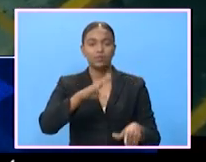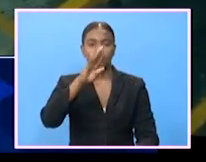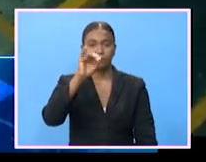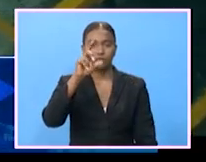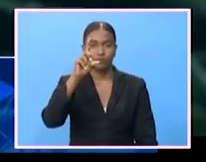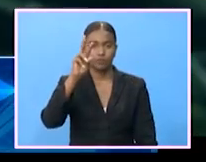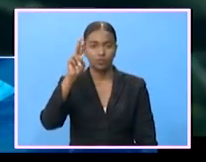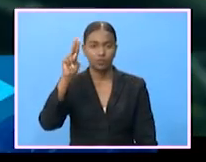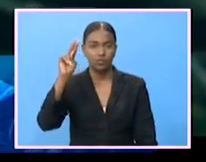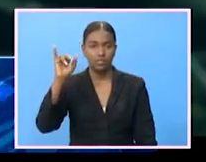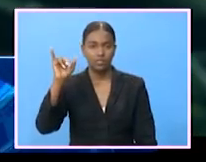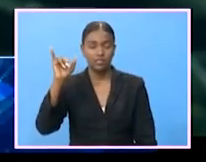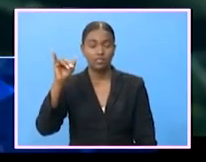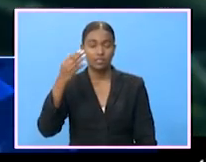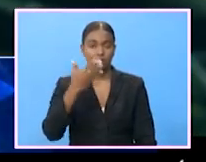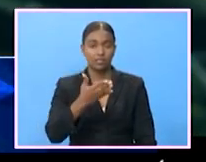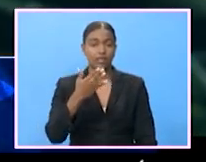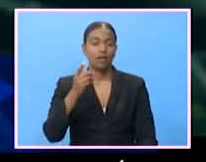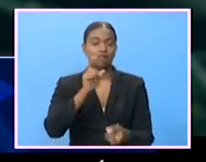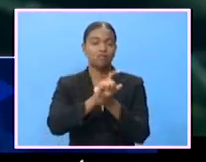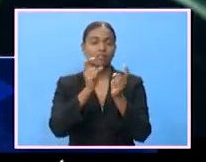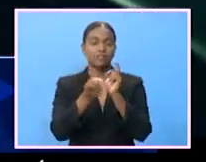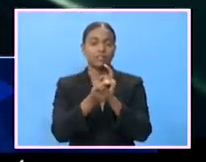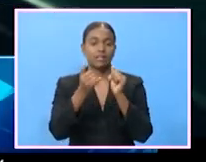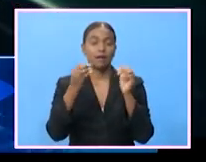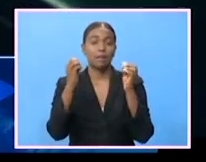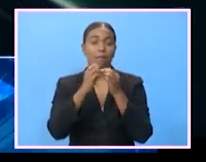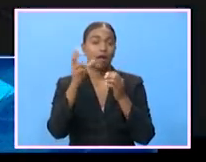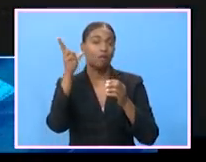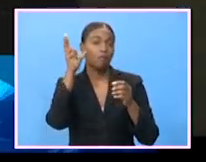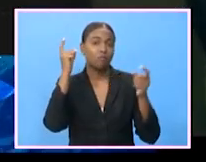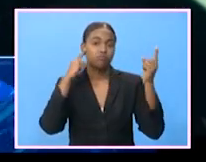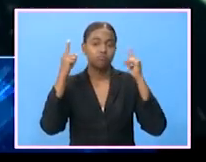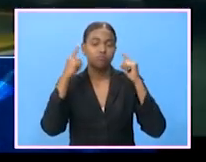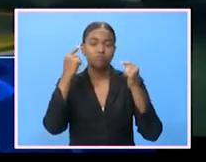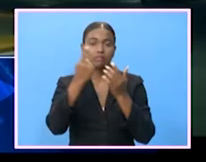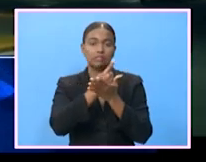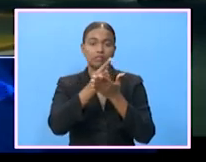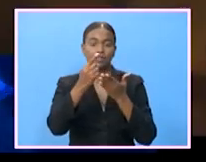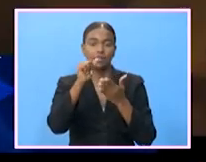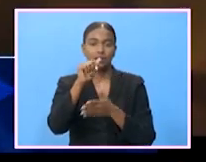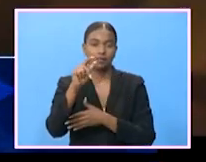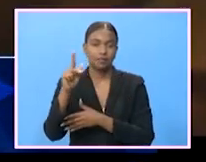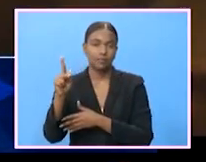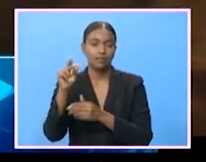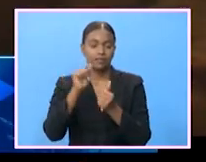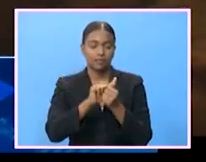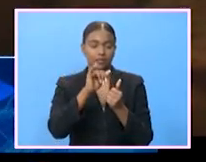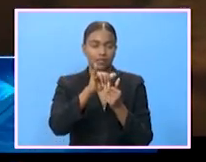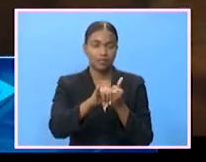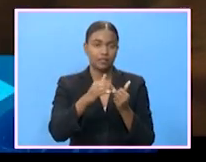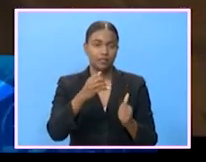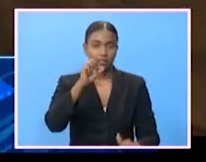Bunny, Un Verano Sin Ti, se convirtieron en las más escuchadas de la semana en la aplicación de música